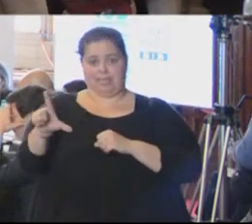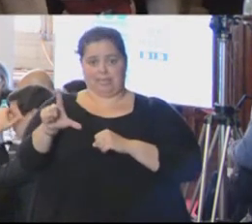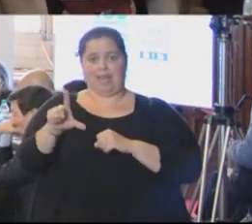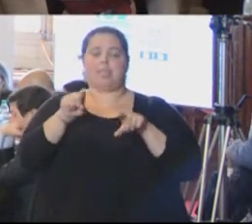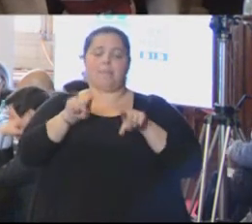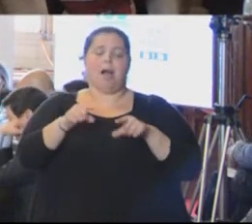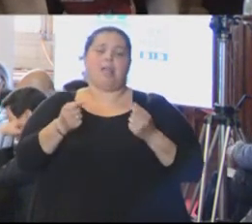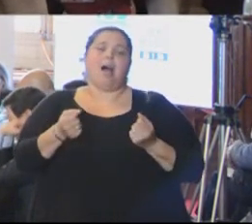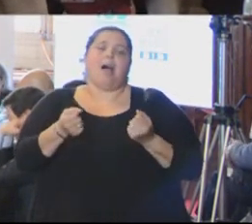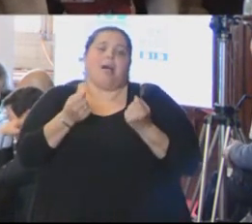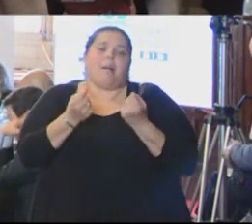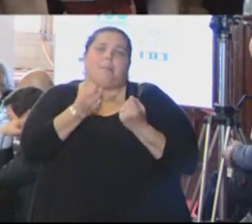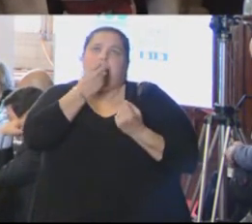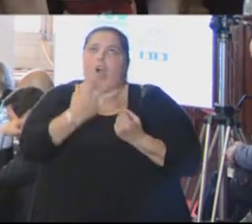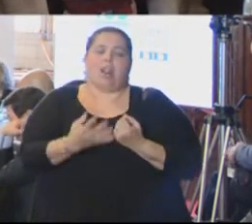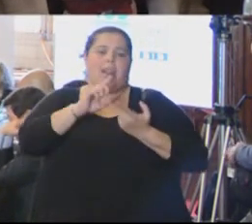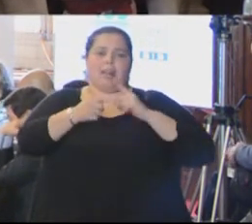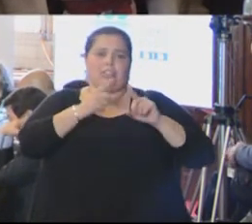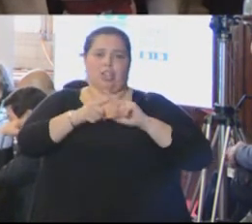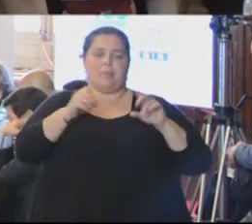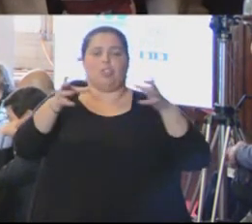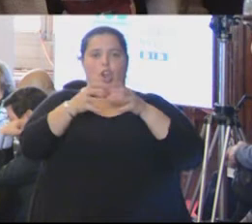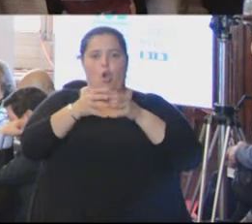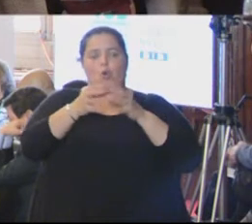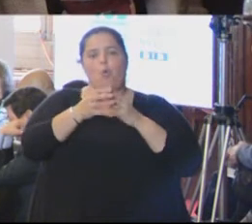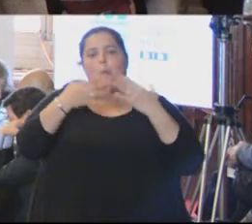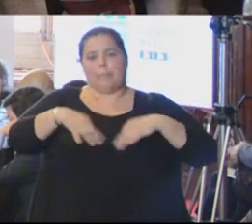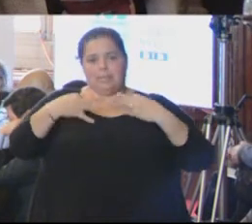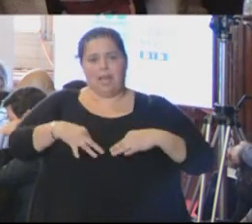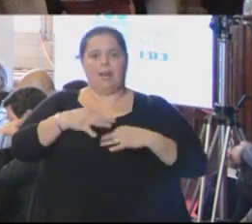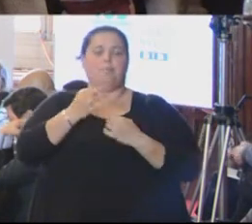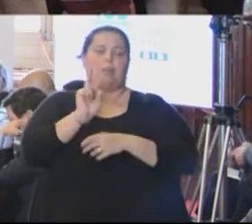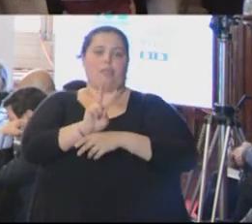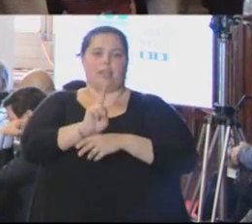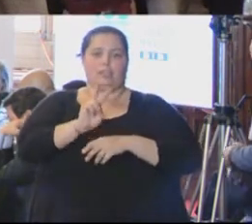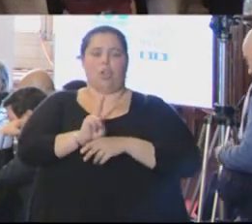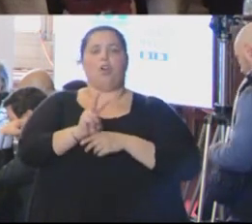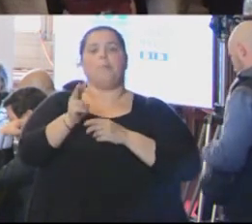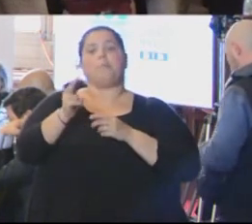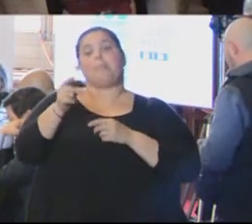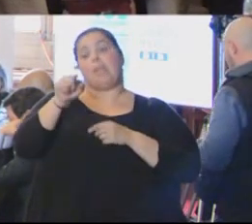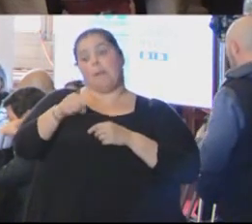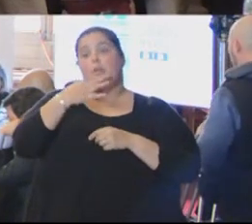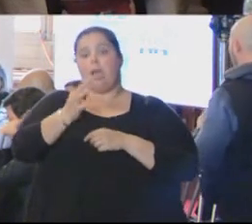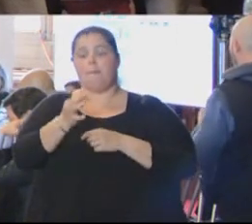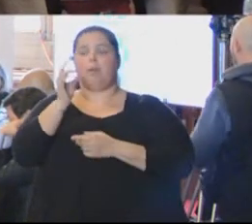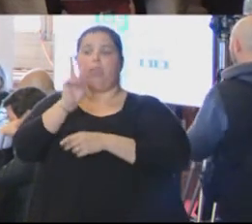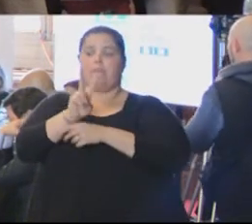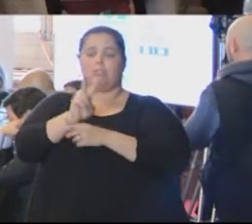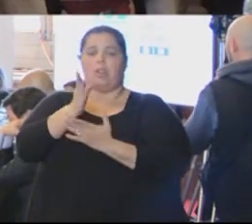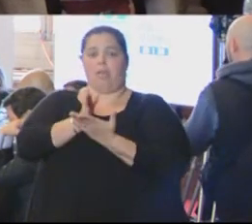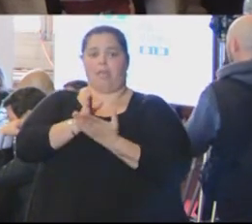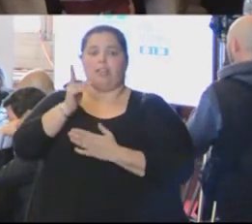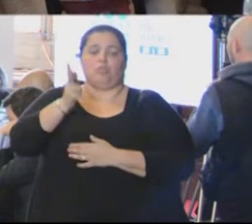el relacionamiento entre los grupos de especial protección constitucional, entre ellos defensores de derechos humanos, con la fuerza